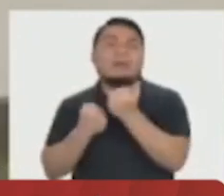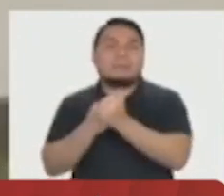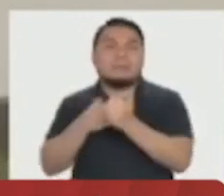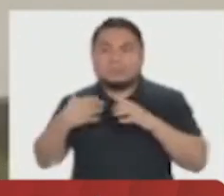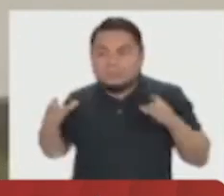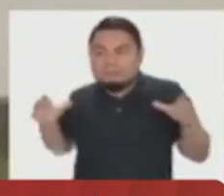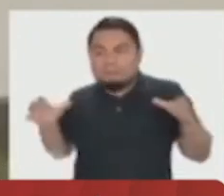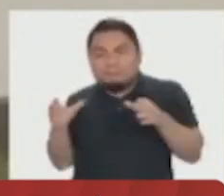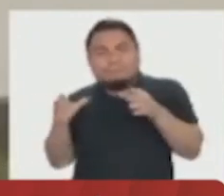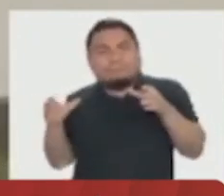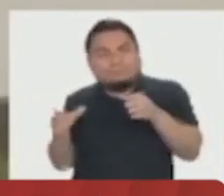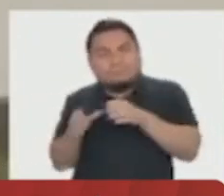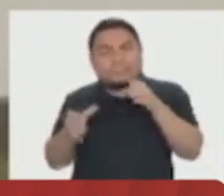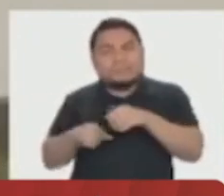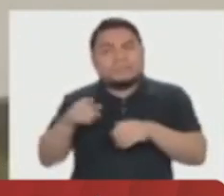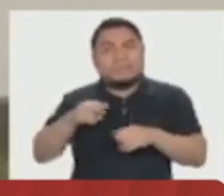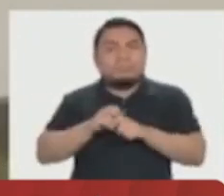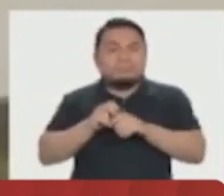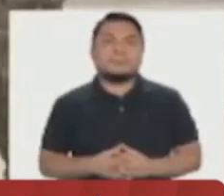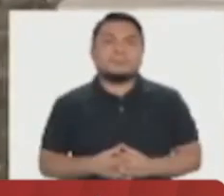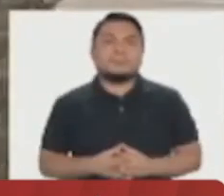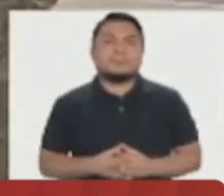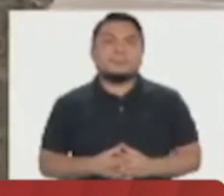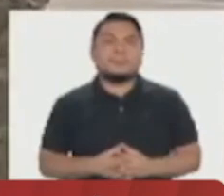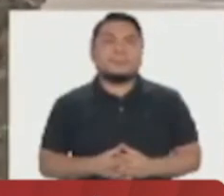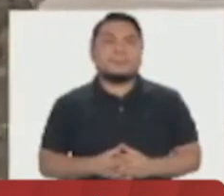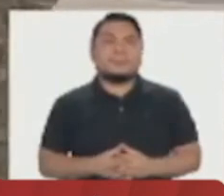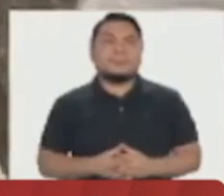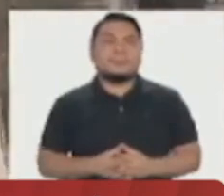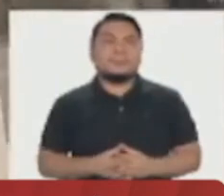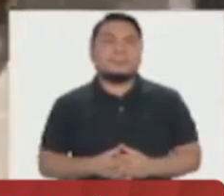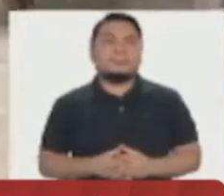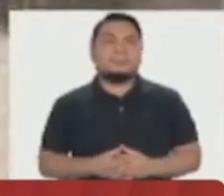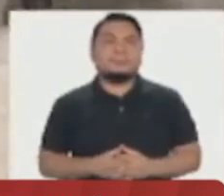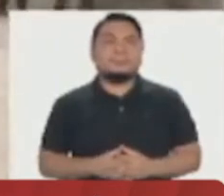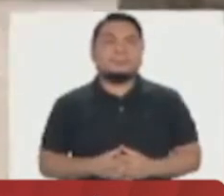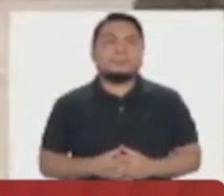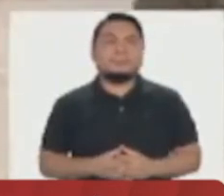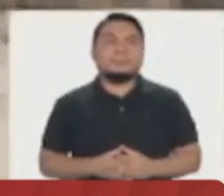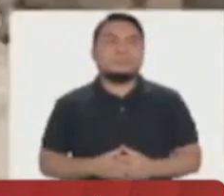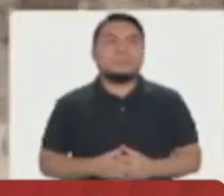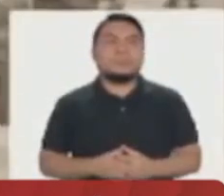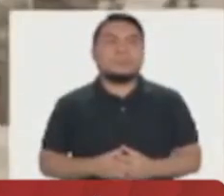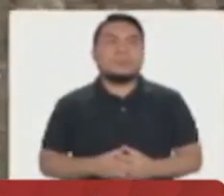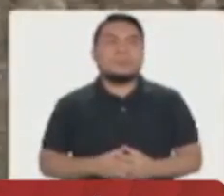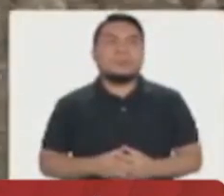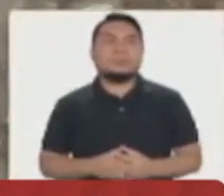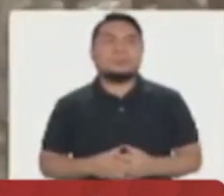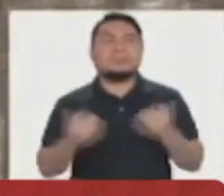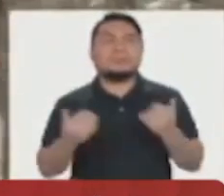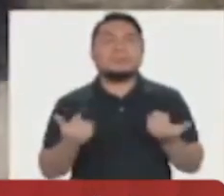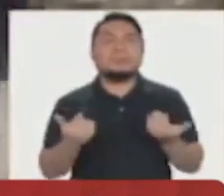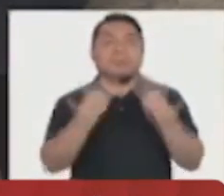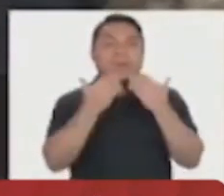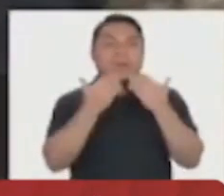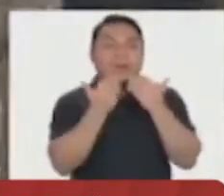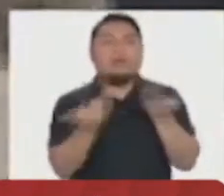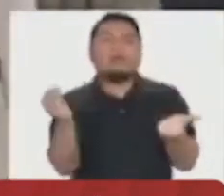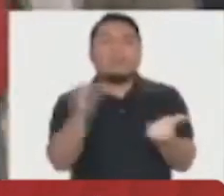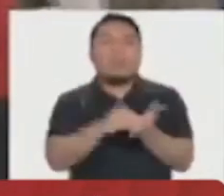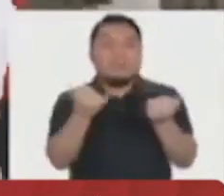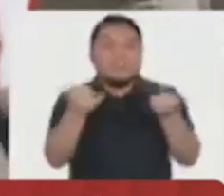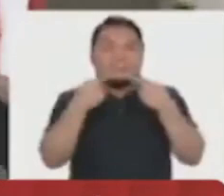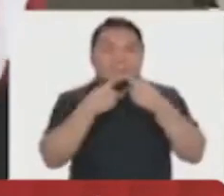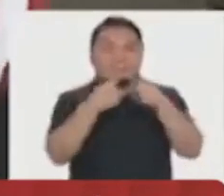contener esta propagación del virus. El jefe de Estado llegó hasta el Hospital Militar Central. En el lugar anunció que los miembros